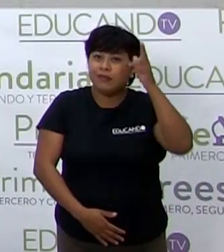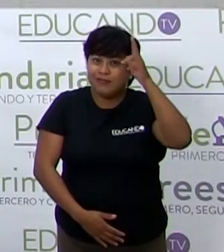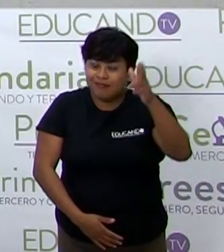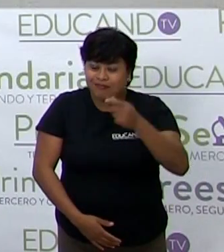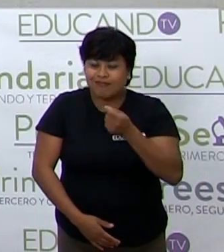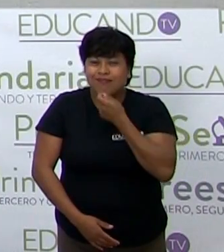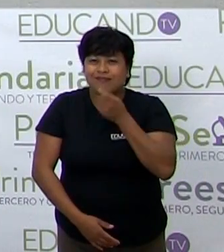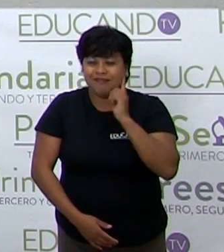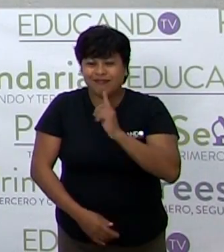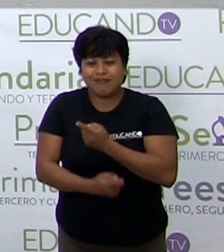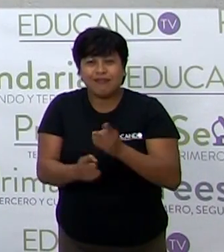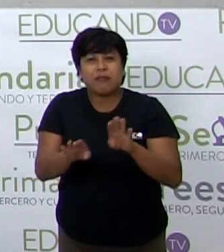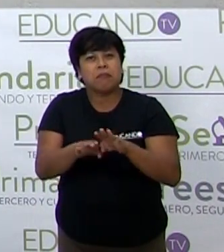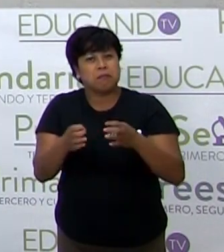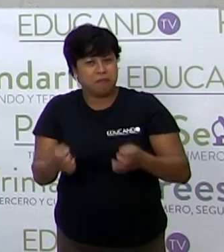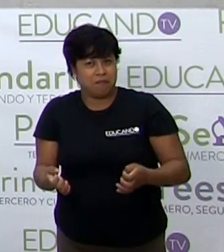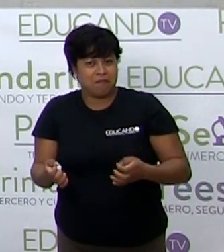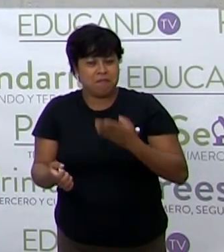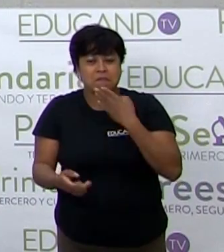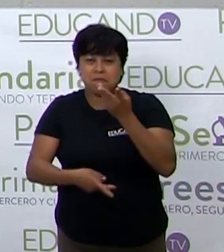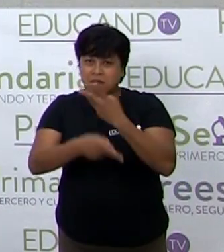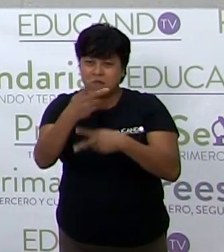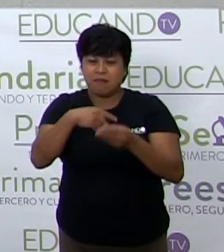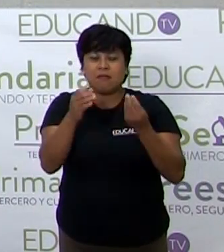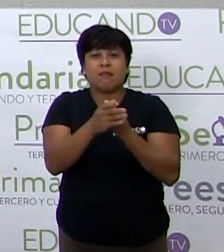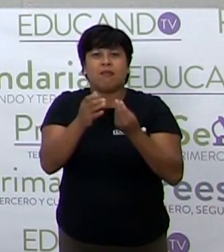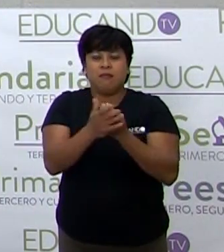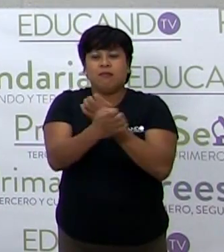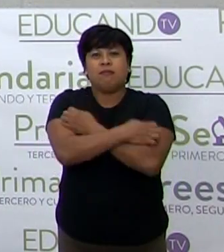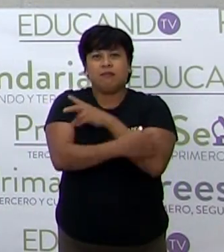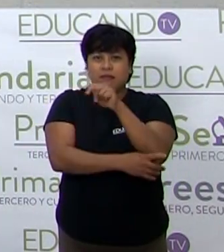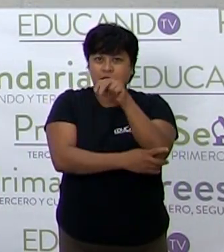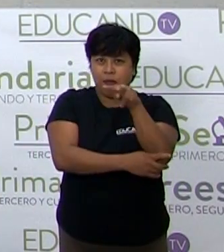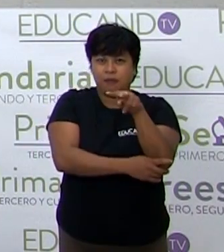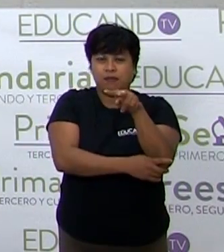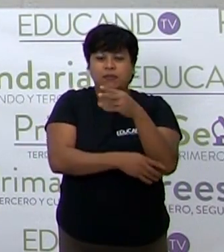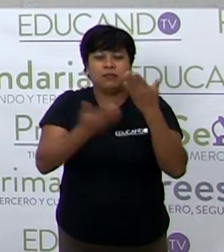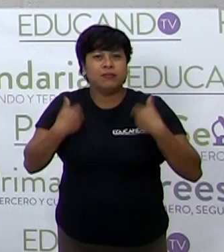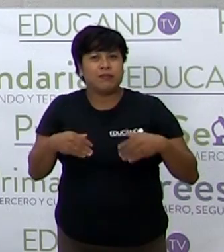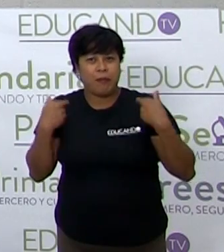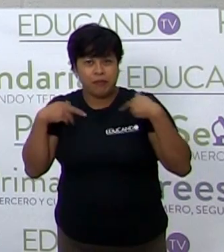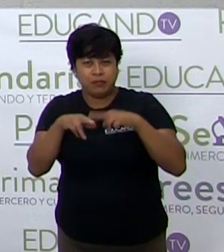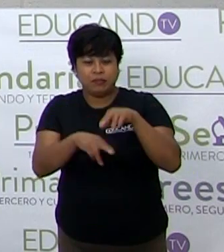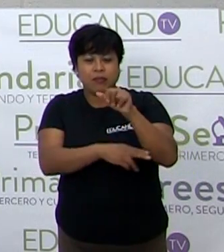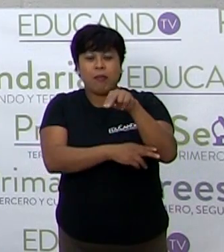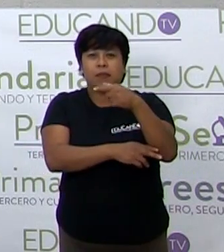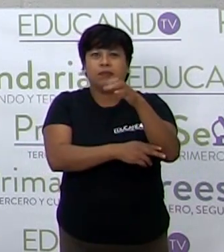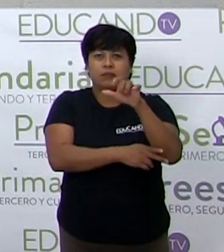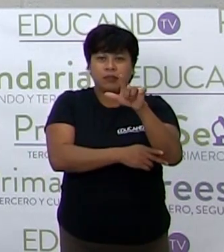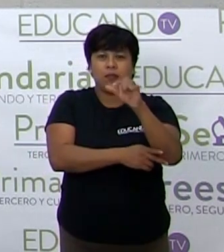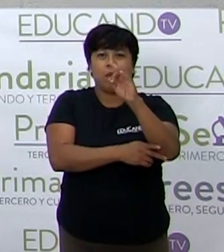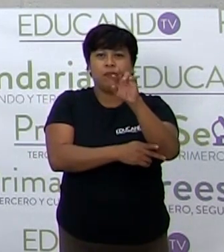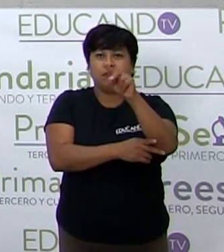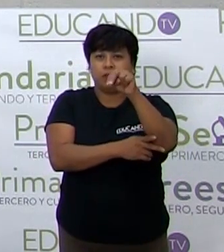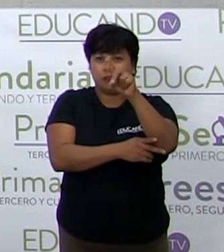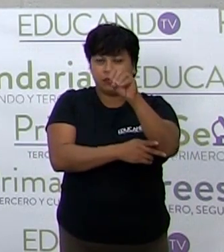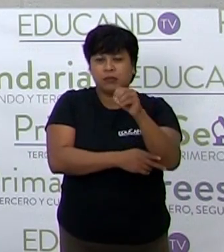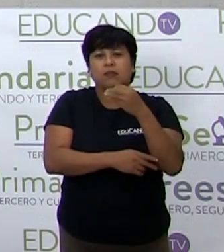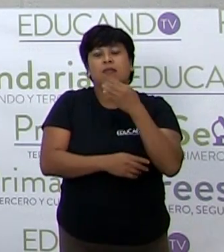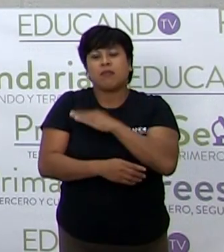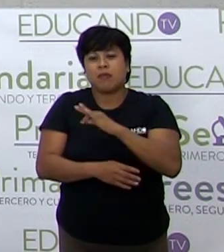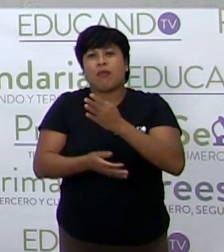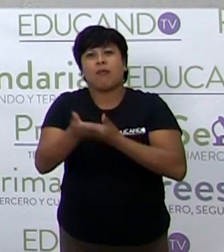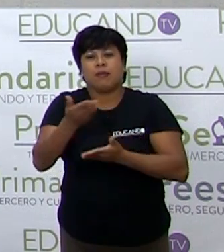Hola, ¿qué tal, niños y niñas? ¿Cómo están? Bienvenidos a una sesión más en Educando TV. Soy el profesor Ángel Fernando y como siempre me da mucho gusto poder